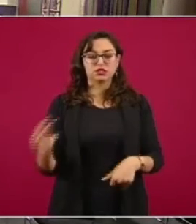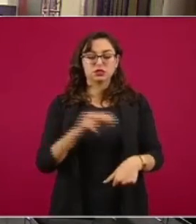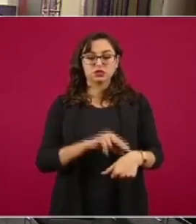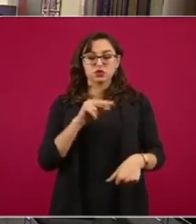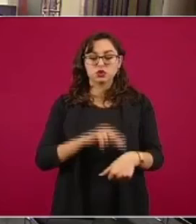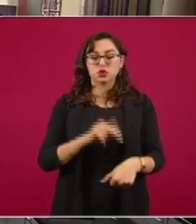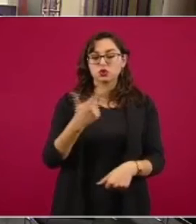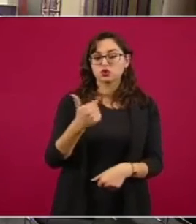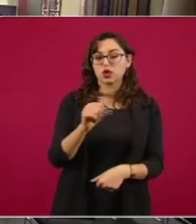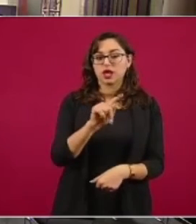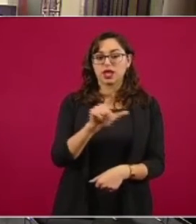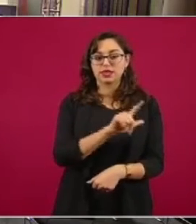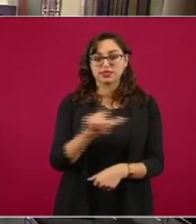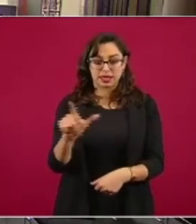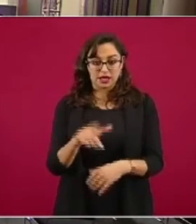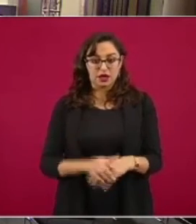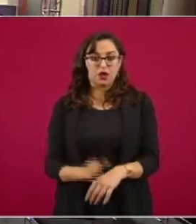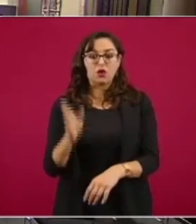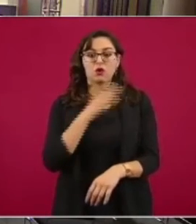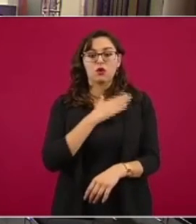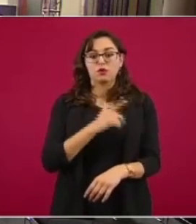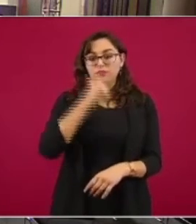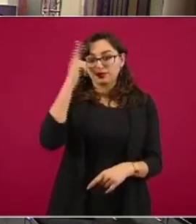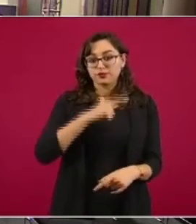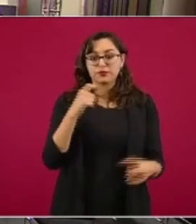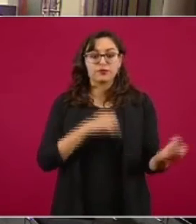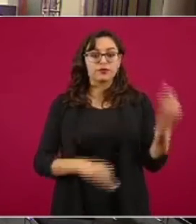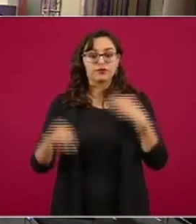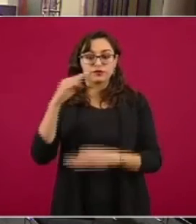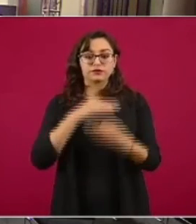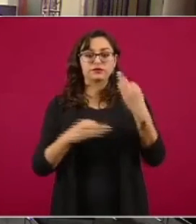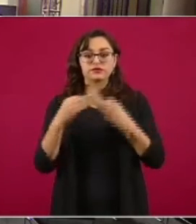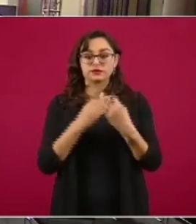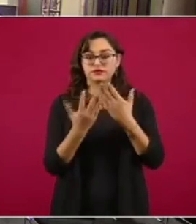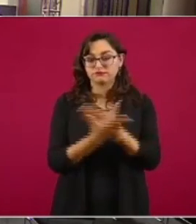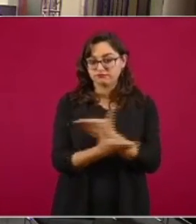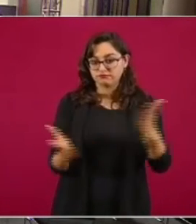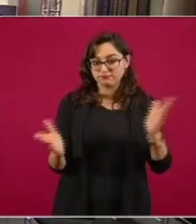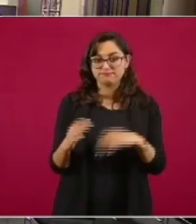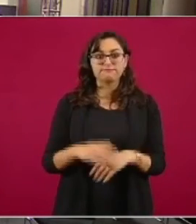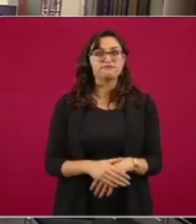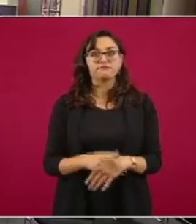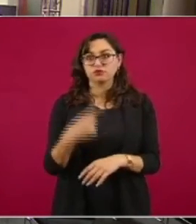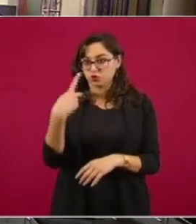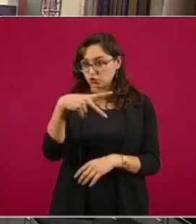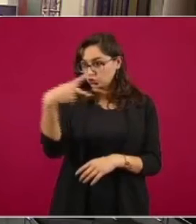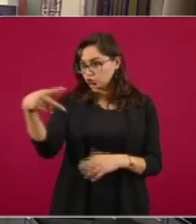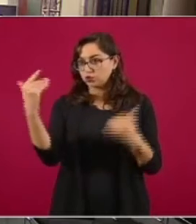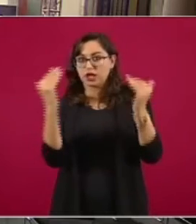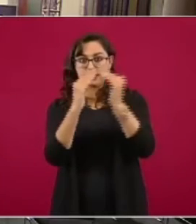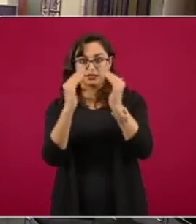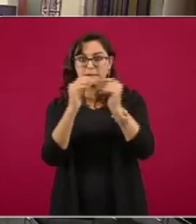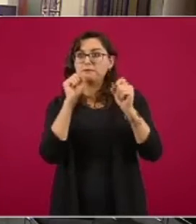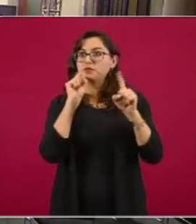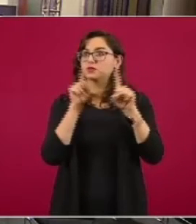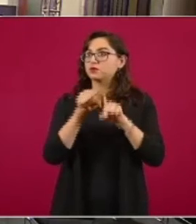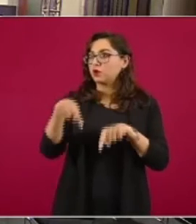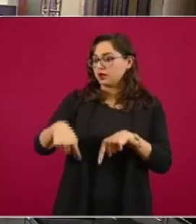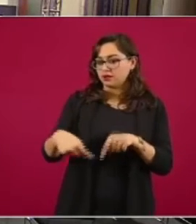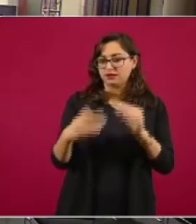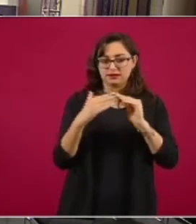buenas noches, tengan todas y todos en casa y aquí en Palacio Nacional. Hoy